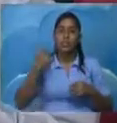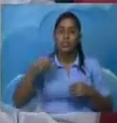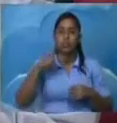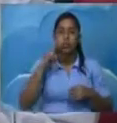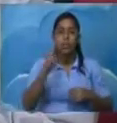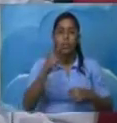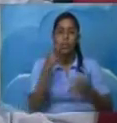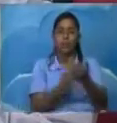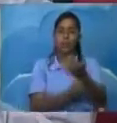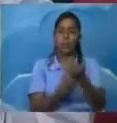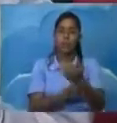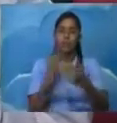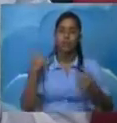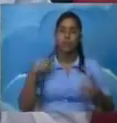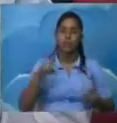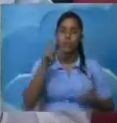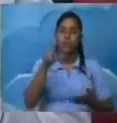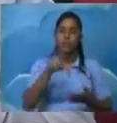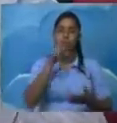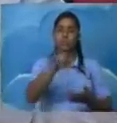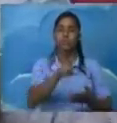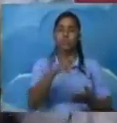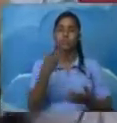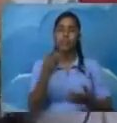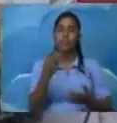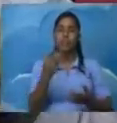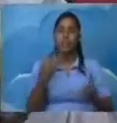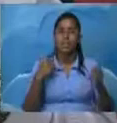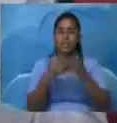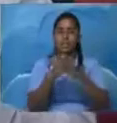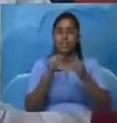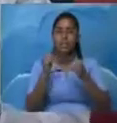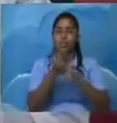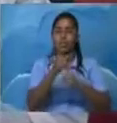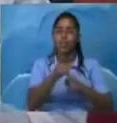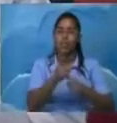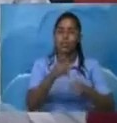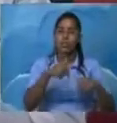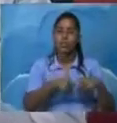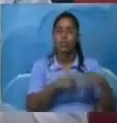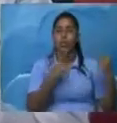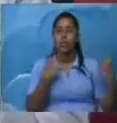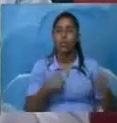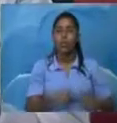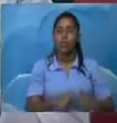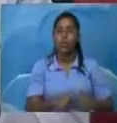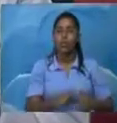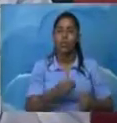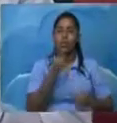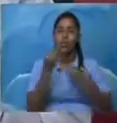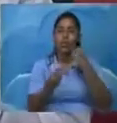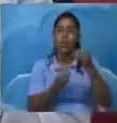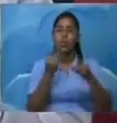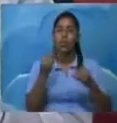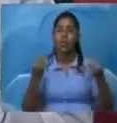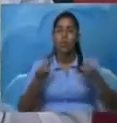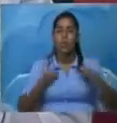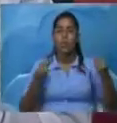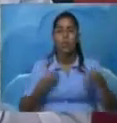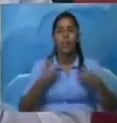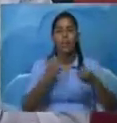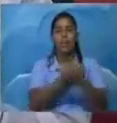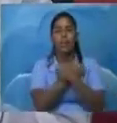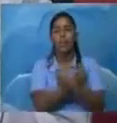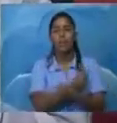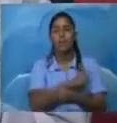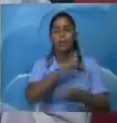hermano teniendo necesidad y cierra contra él su corazón, ¿cómo mora el amor de Dios